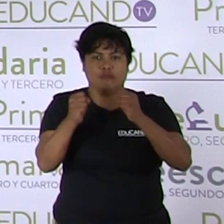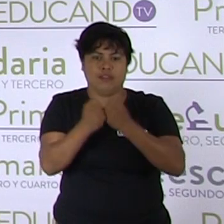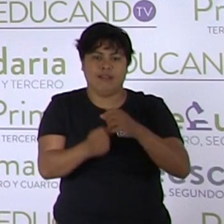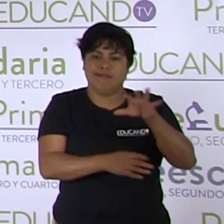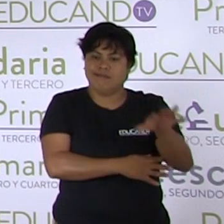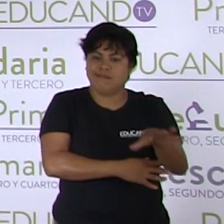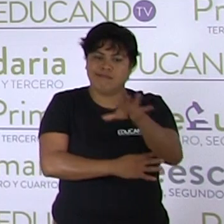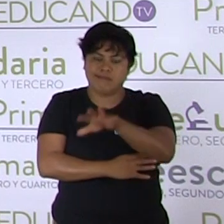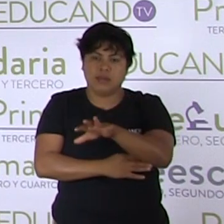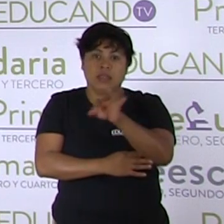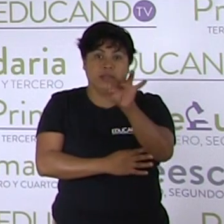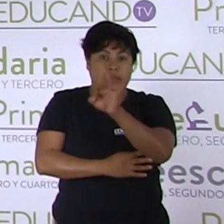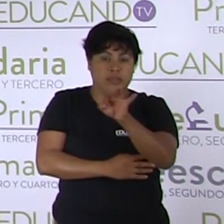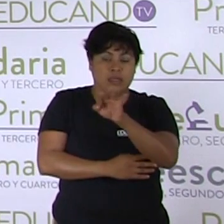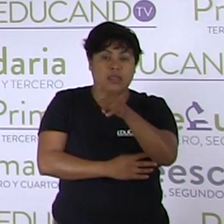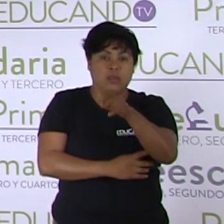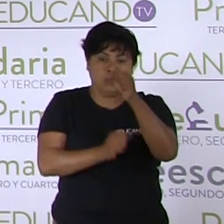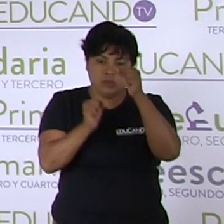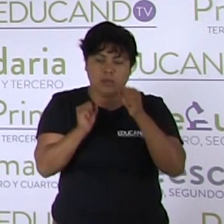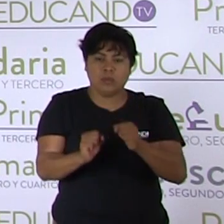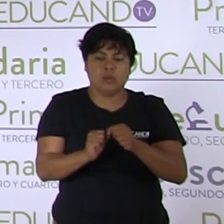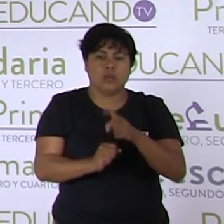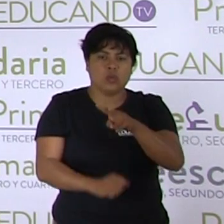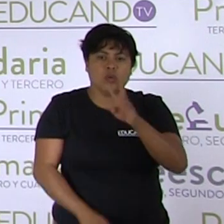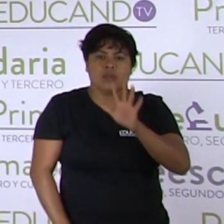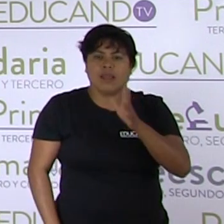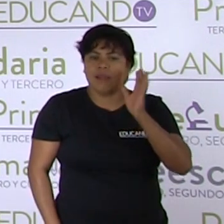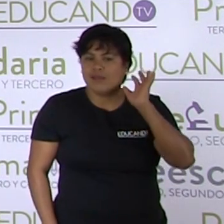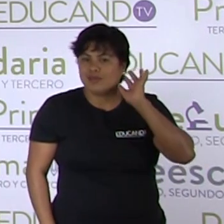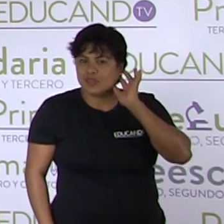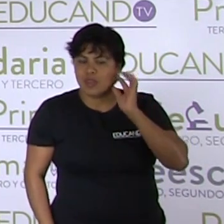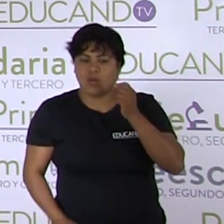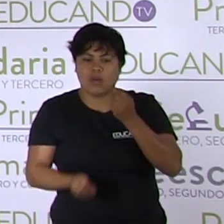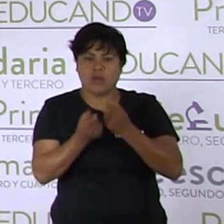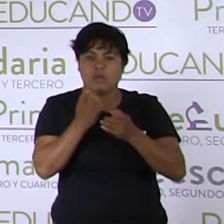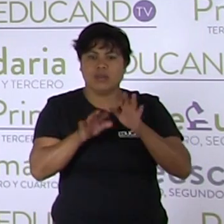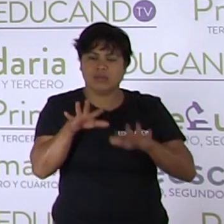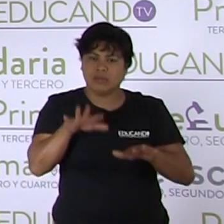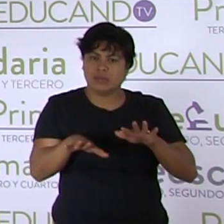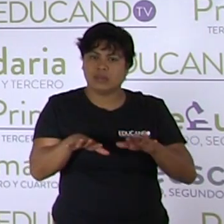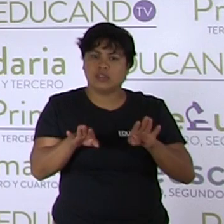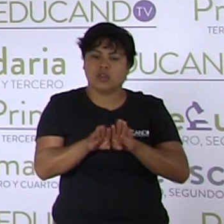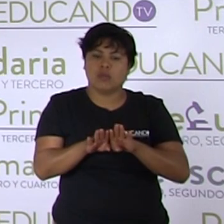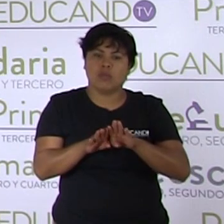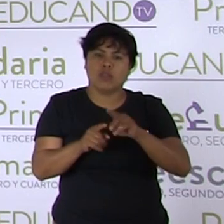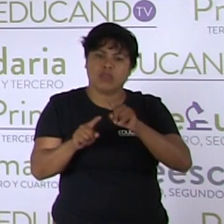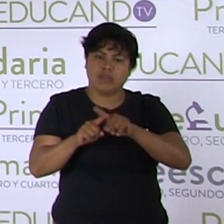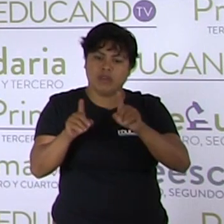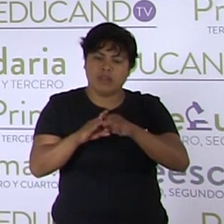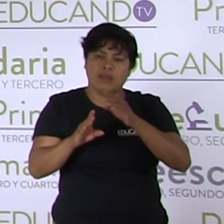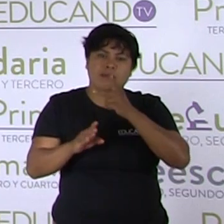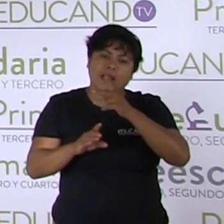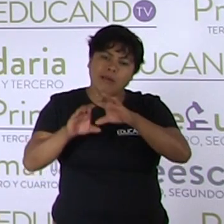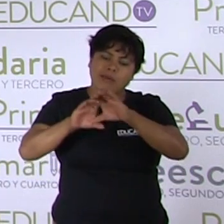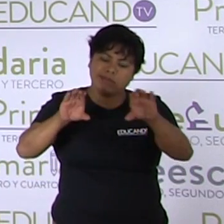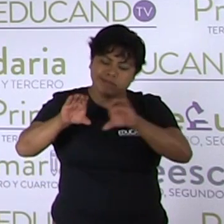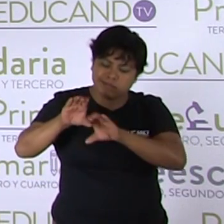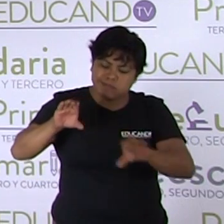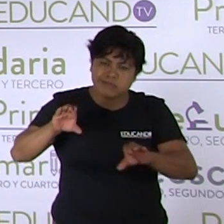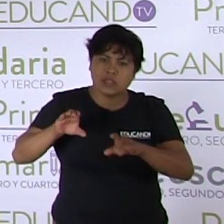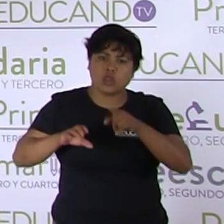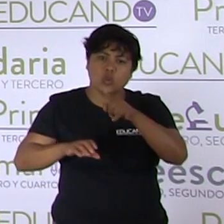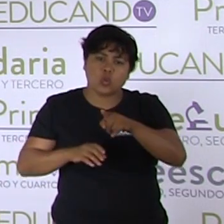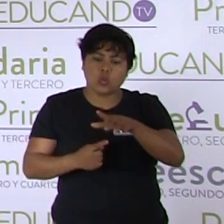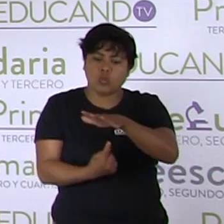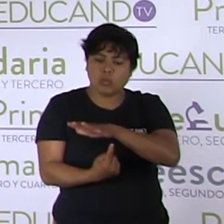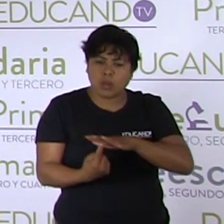sociales. Seguramente has escuchado en algún momento esos contextos, desde tu localidad, tu